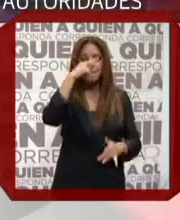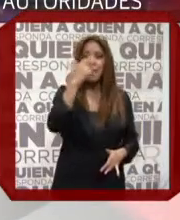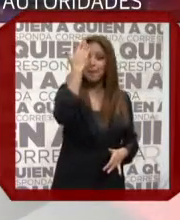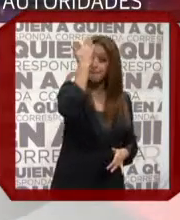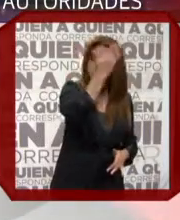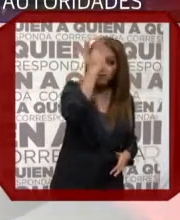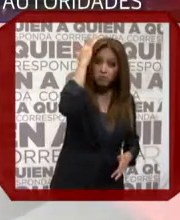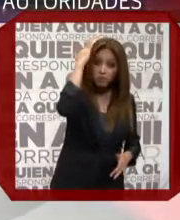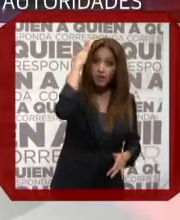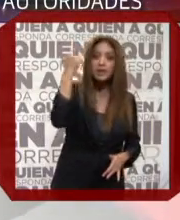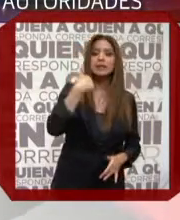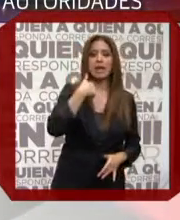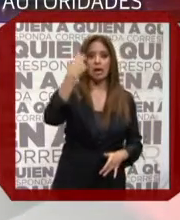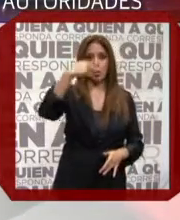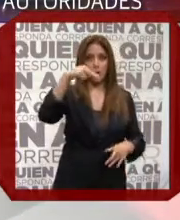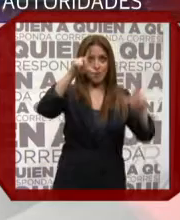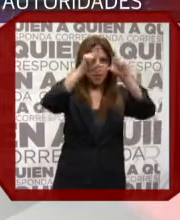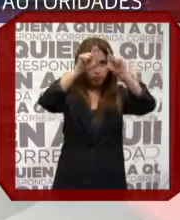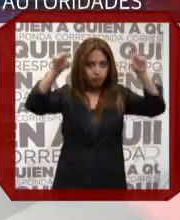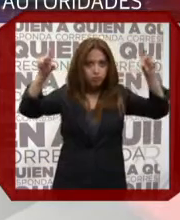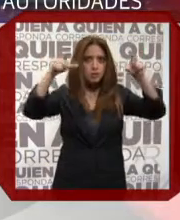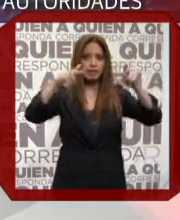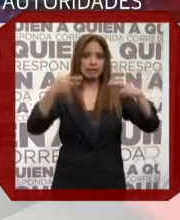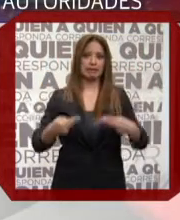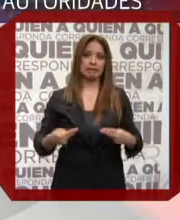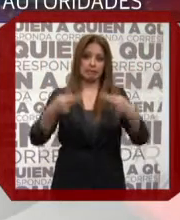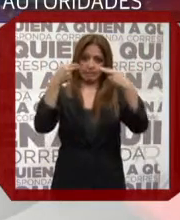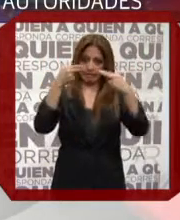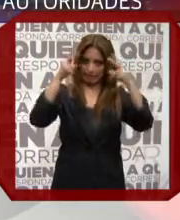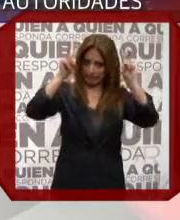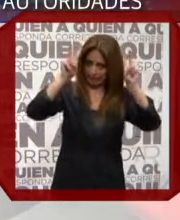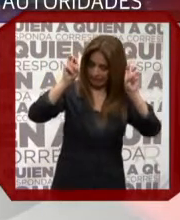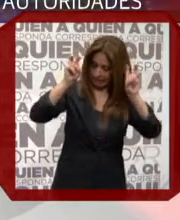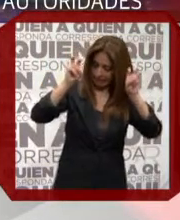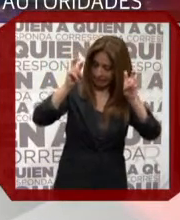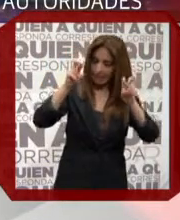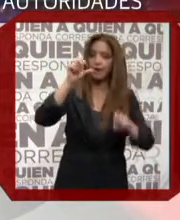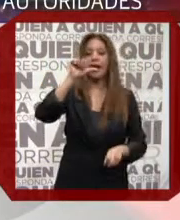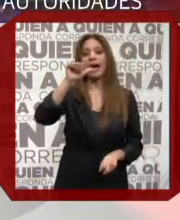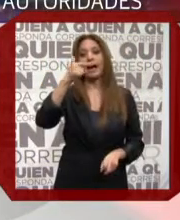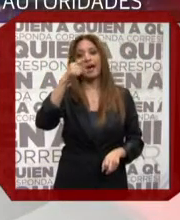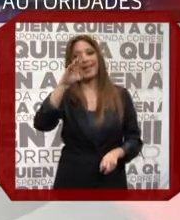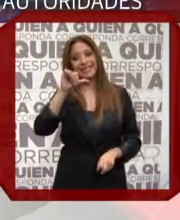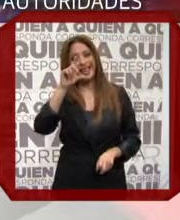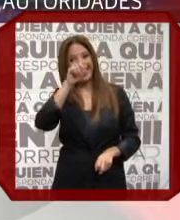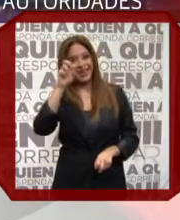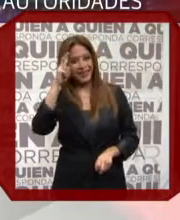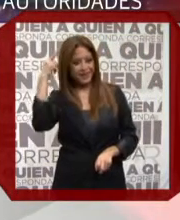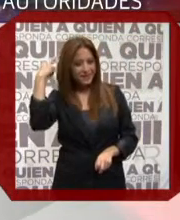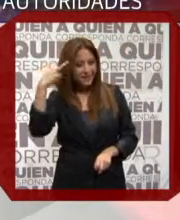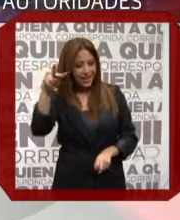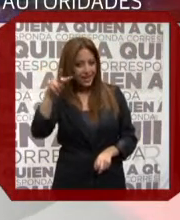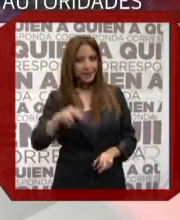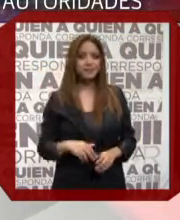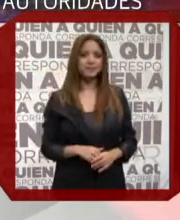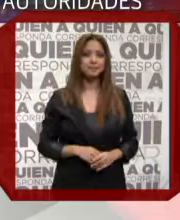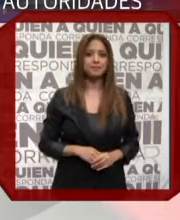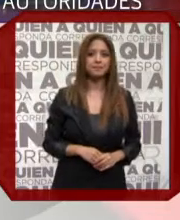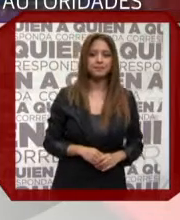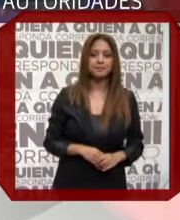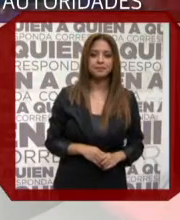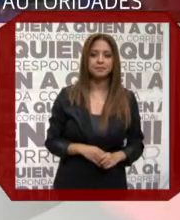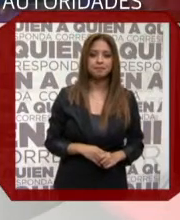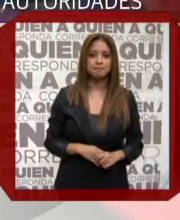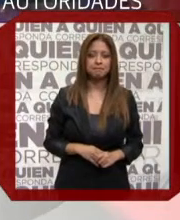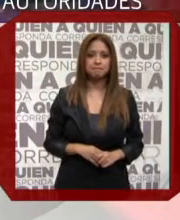autoridades. Tenemos el nombre de la empresa, disque empresa, esta agencia de viajes. Sí, claro, perdón, Carla. Sí,